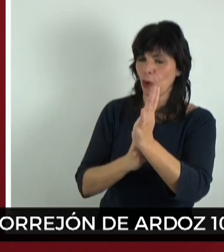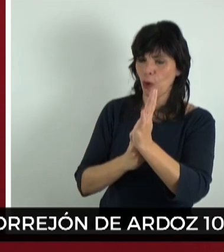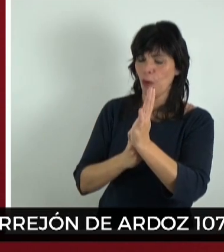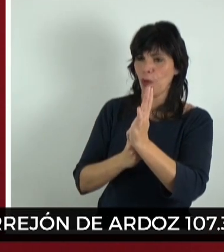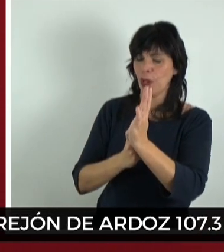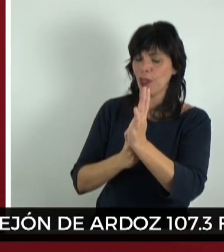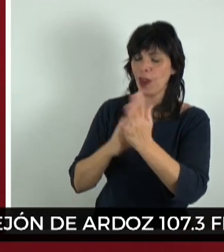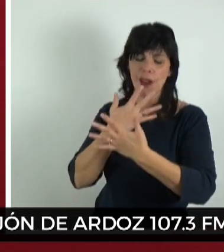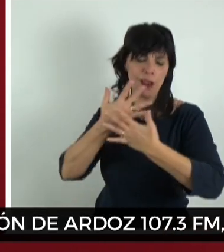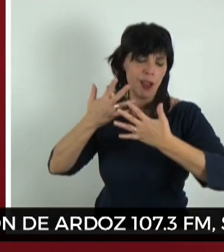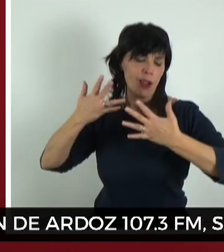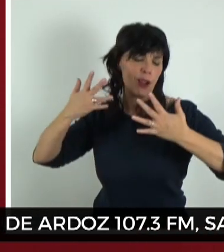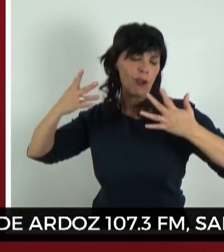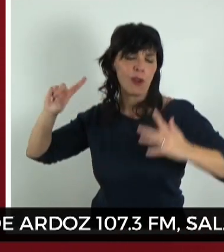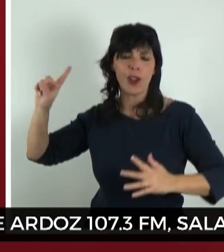de Dios,